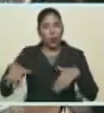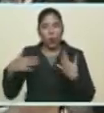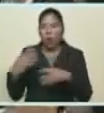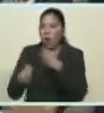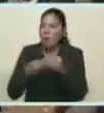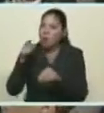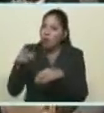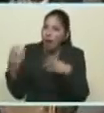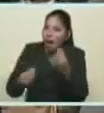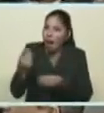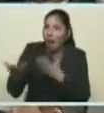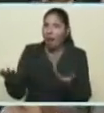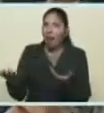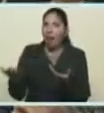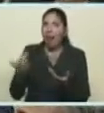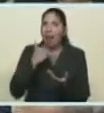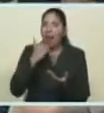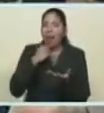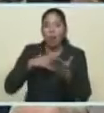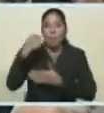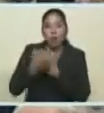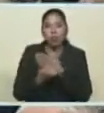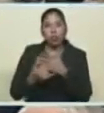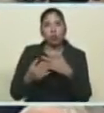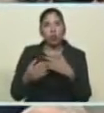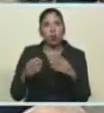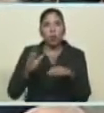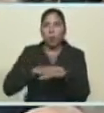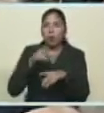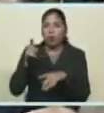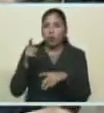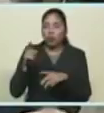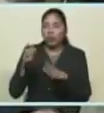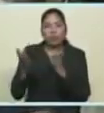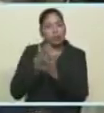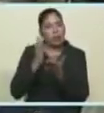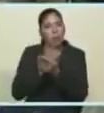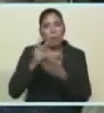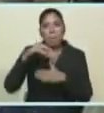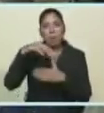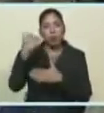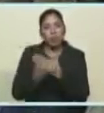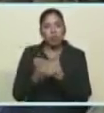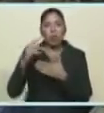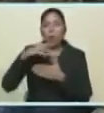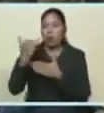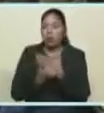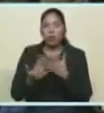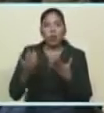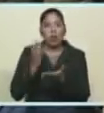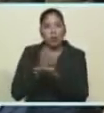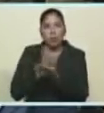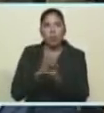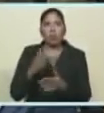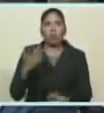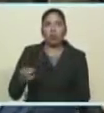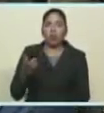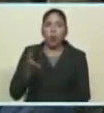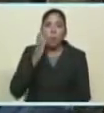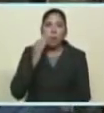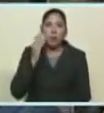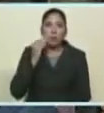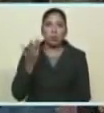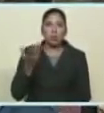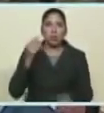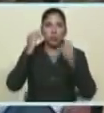haces tú en la formulación de proyectos? ¿Por qué vas de primera en el tema de los proyectos? ¿Cómo hace? Es importante para compartir la experiencia, ¿verdad? Sí,